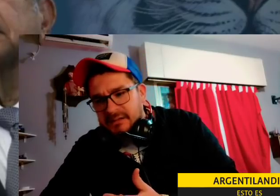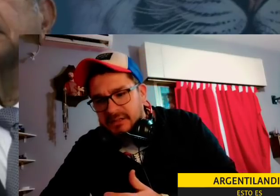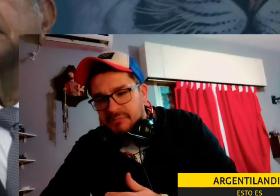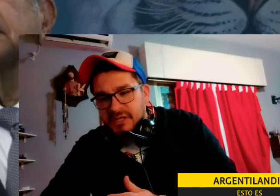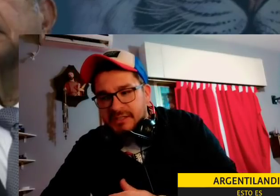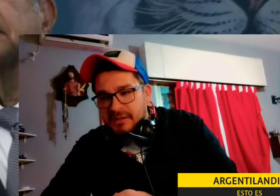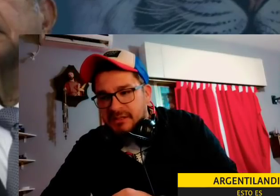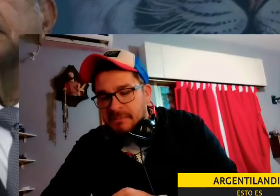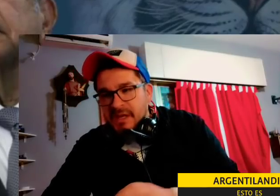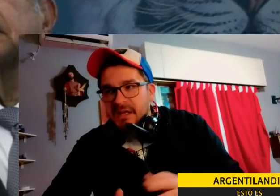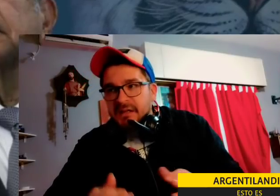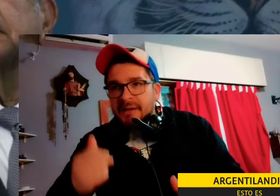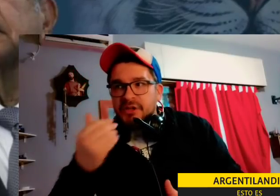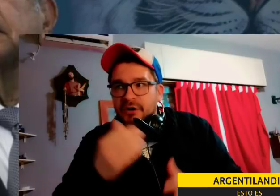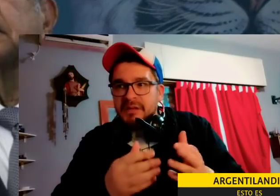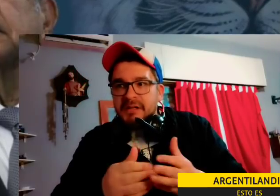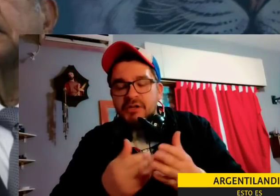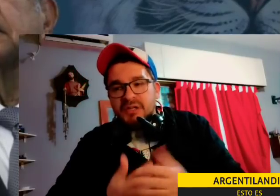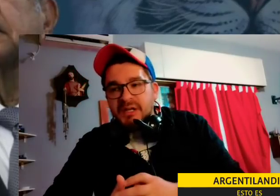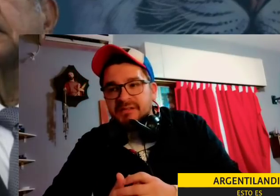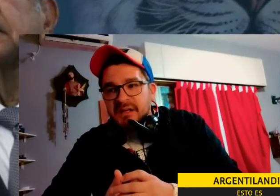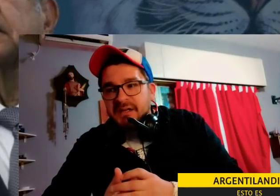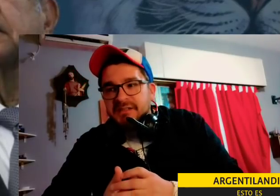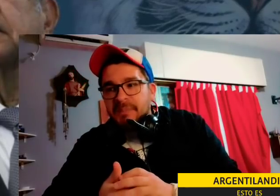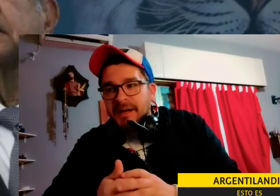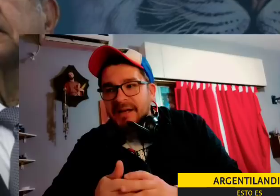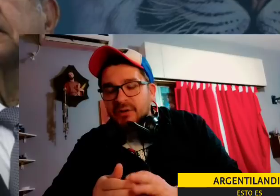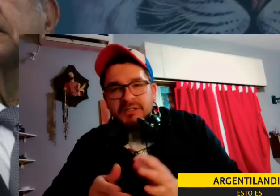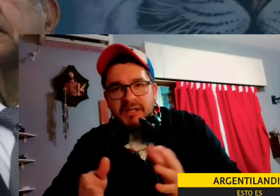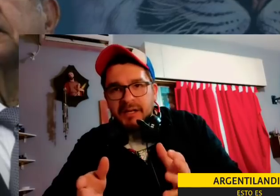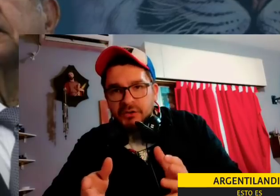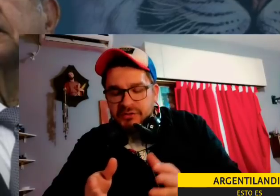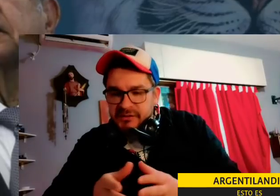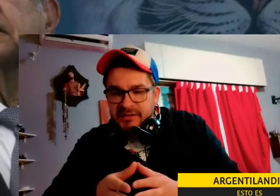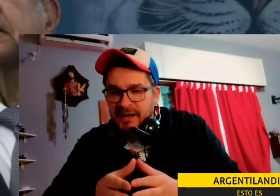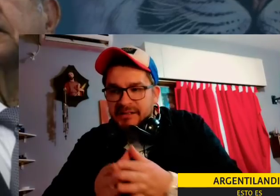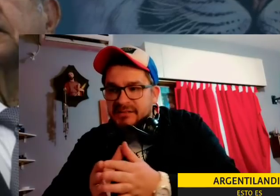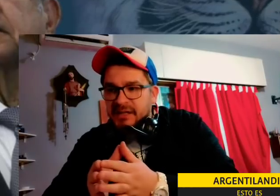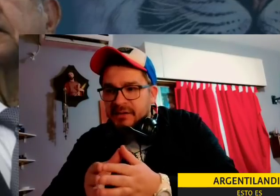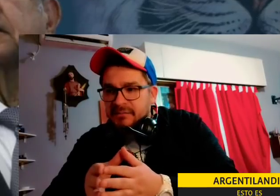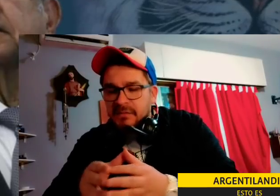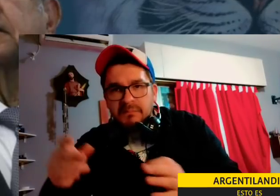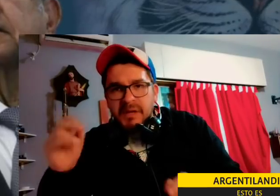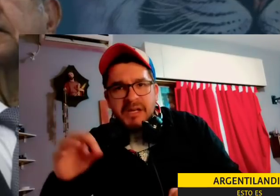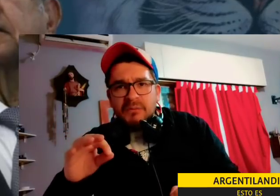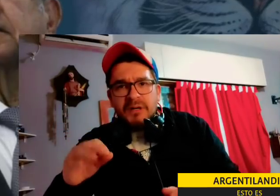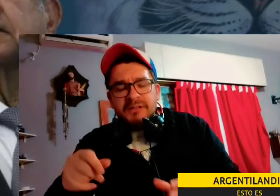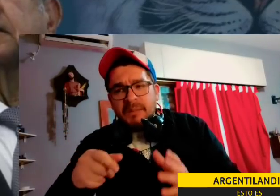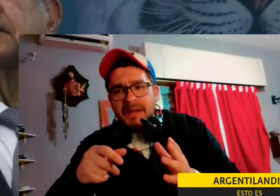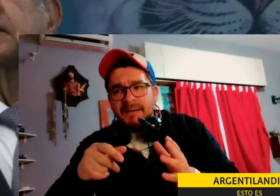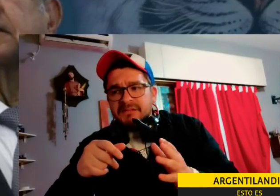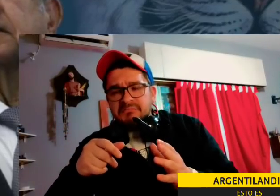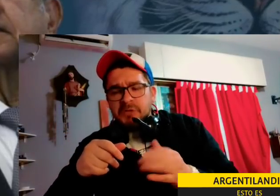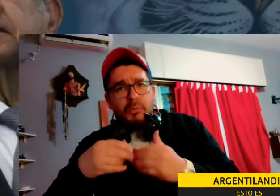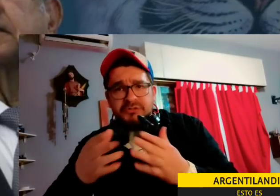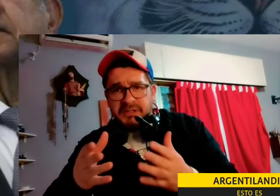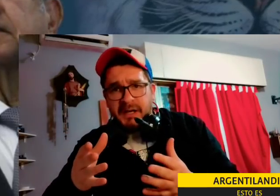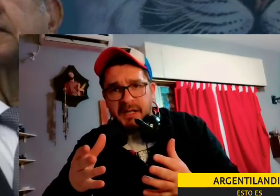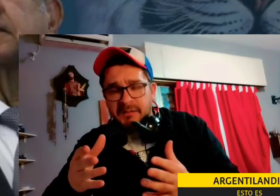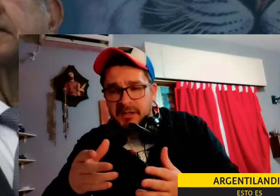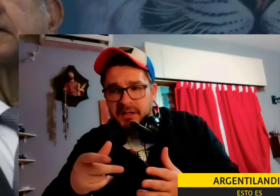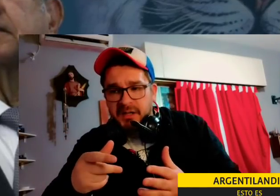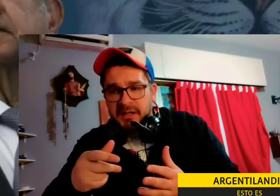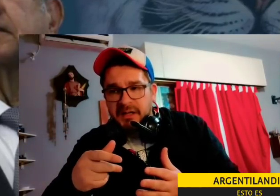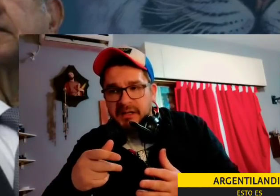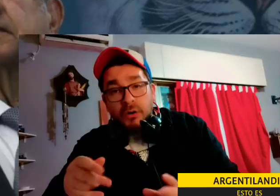eso? Porque acá en Argentina, tristemente, anteriormente, años atrás, se pagaba la boleta de la luz, sí, de la electricidad. Venía la boleta y la pagabas como